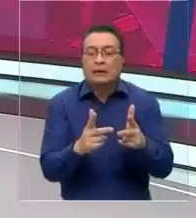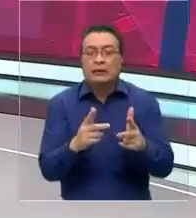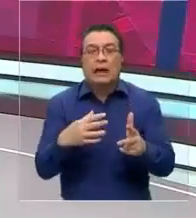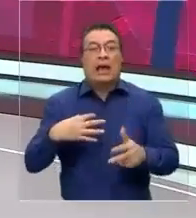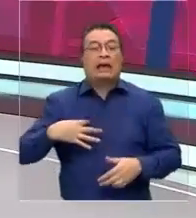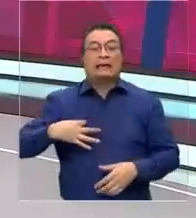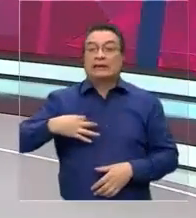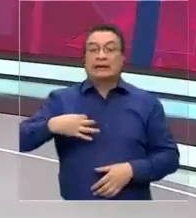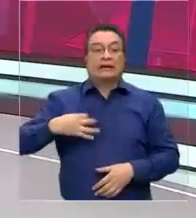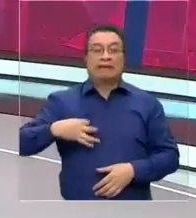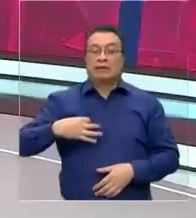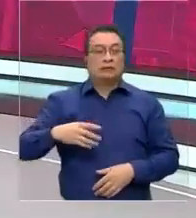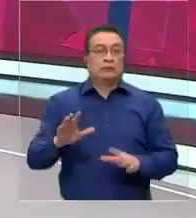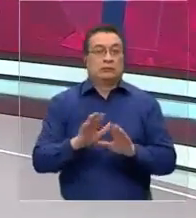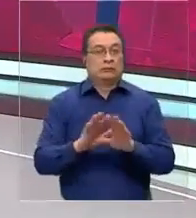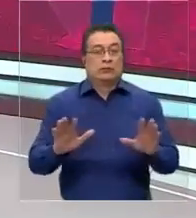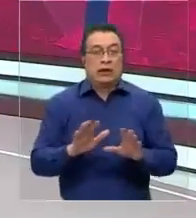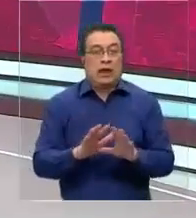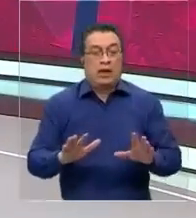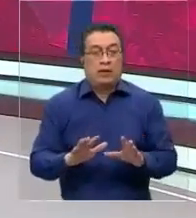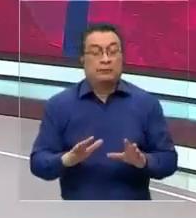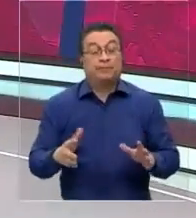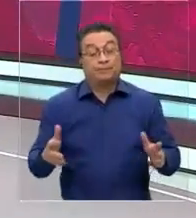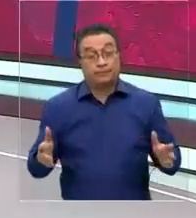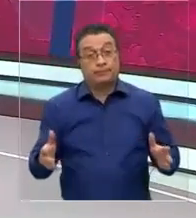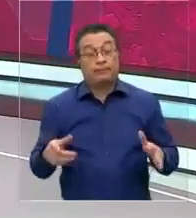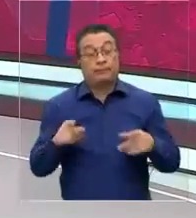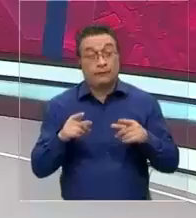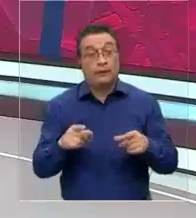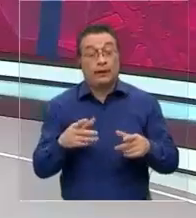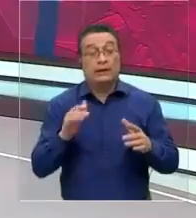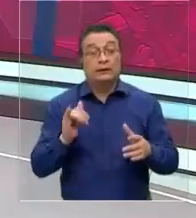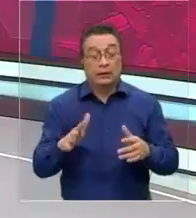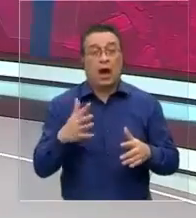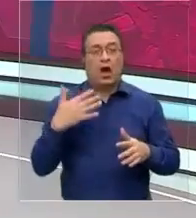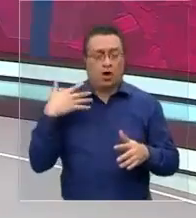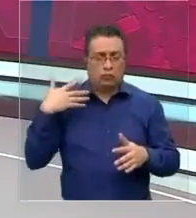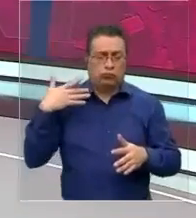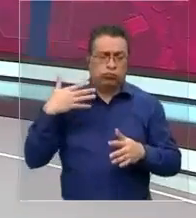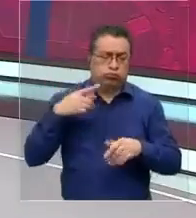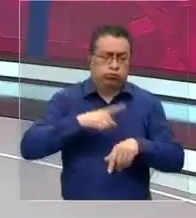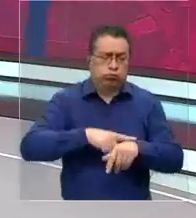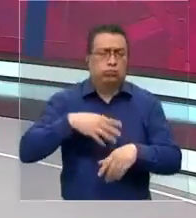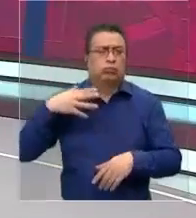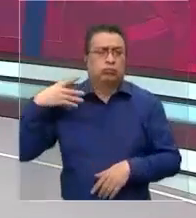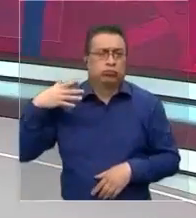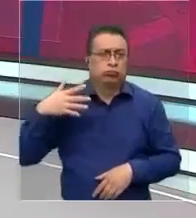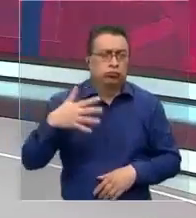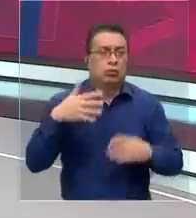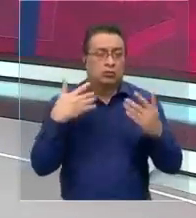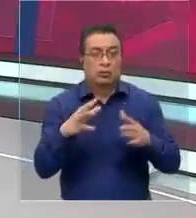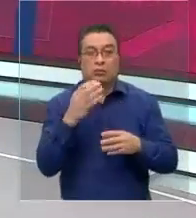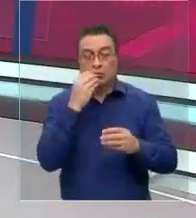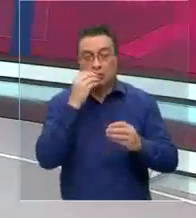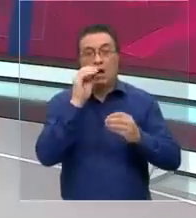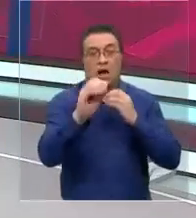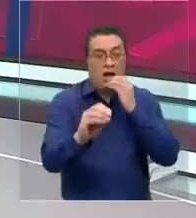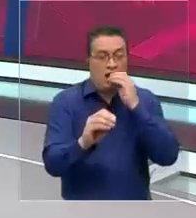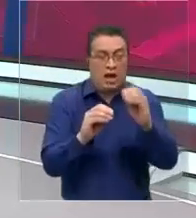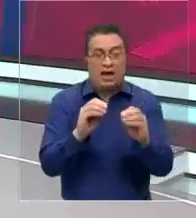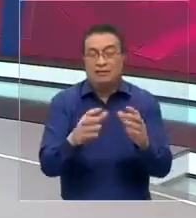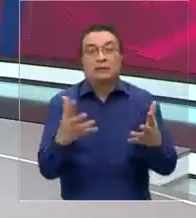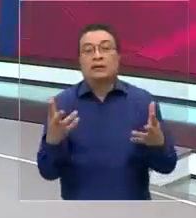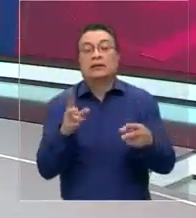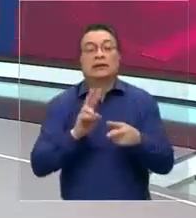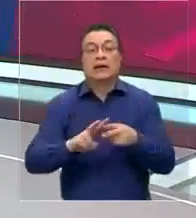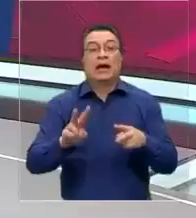civiles, al menos en zonas pobladas. Así es que, a pesar de que ya han pasado hartos minutos respecto a esa advertencia que se hizo,